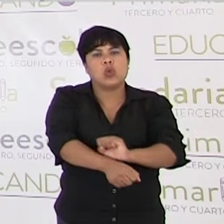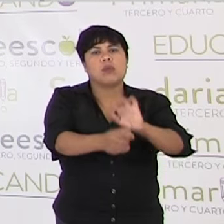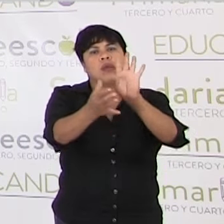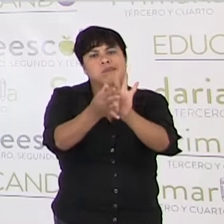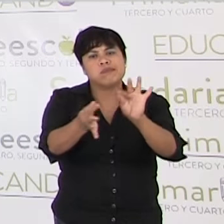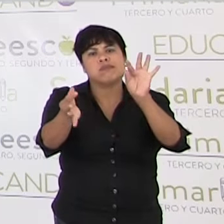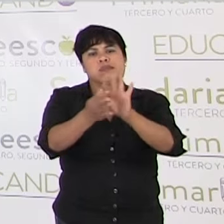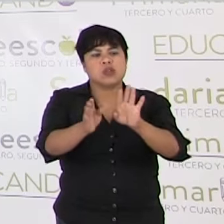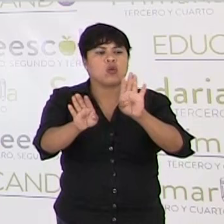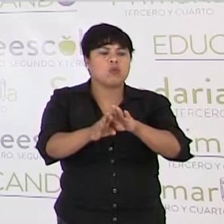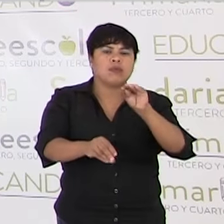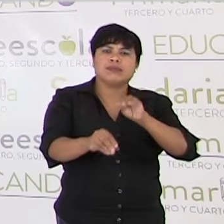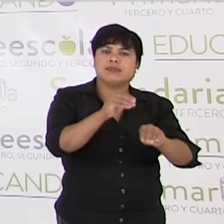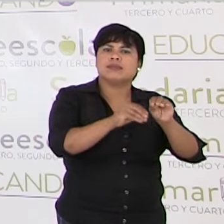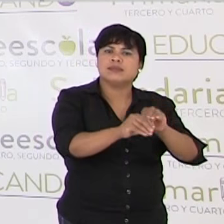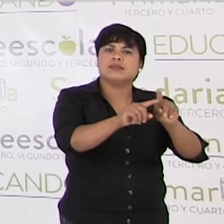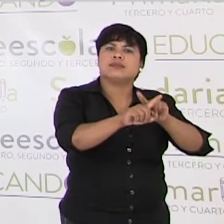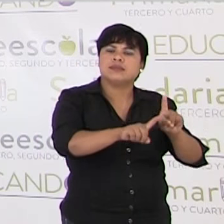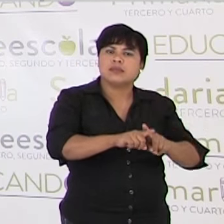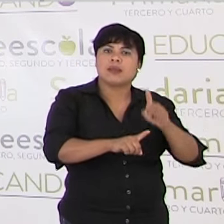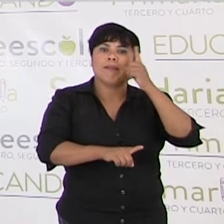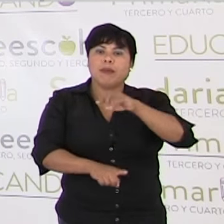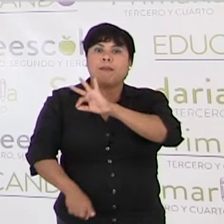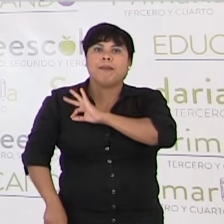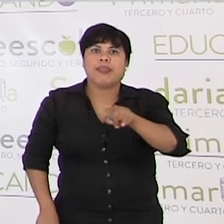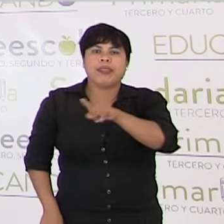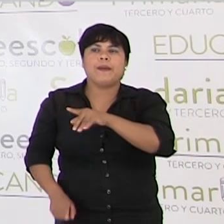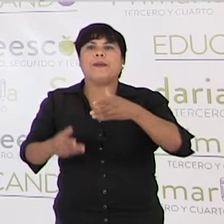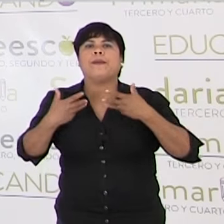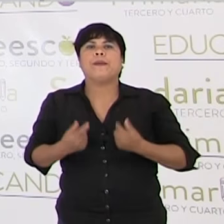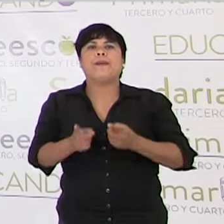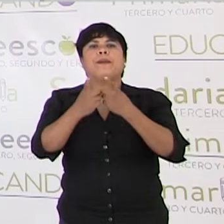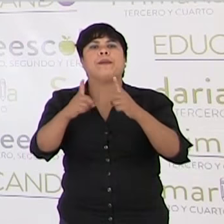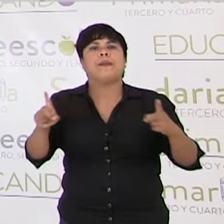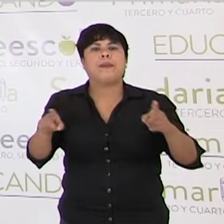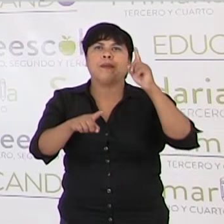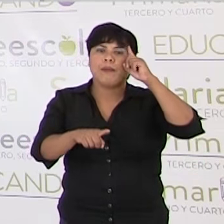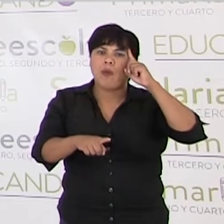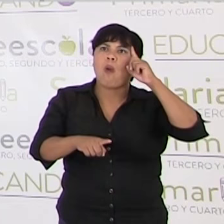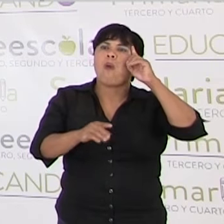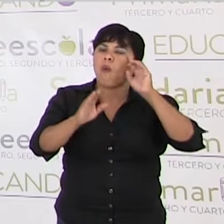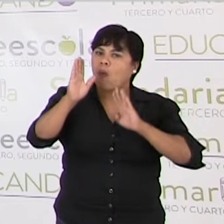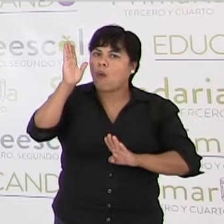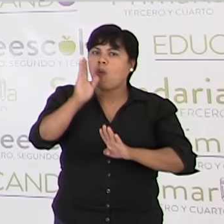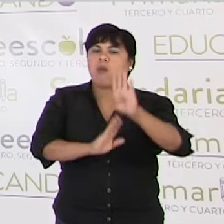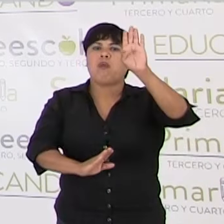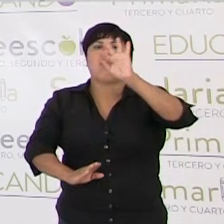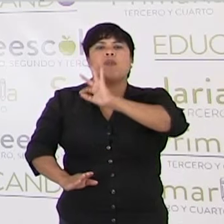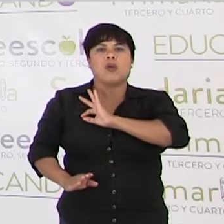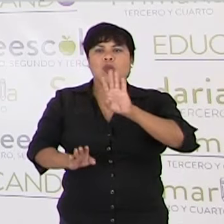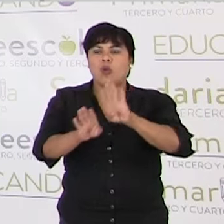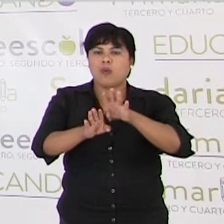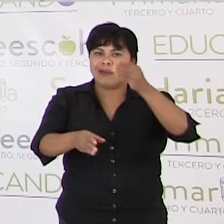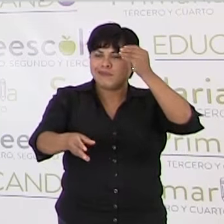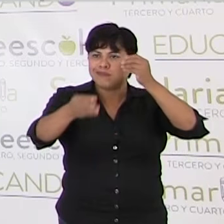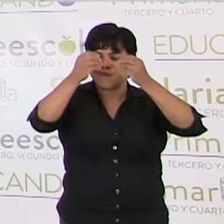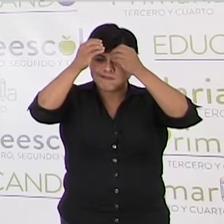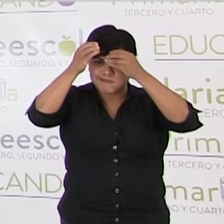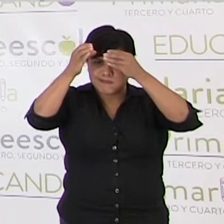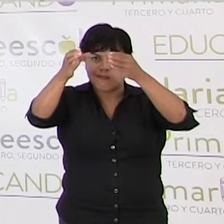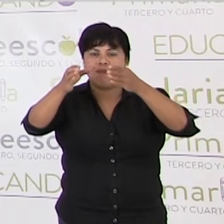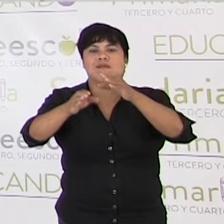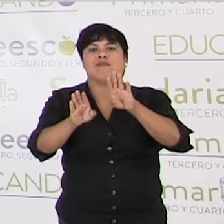Utilizando diferentes estrategias para poder desarrollar así sus conocimientos, sus